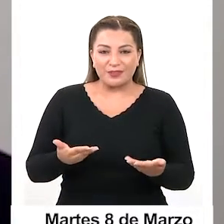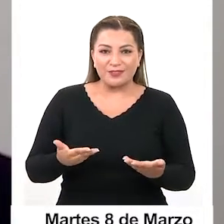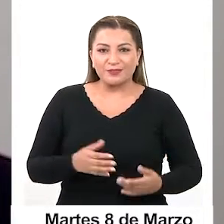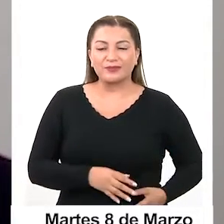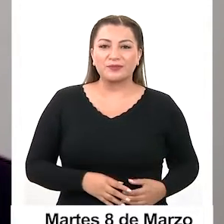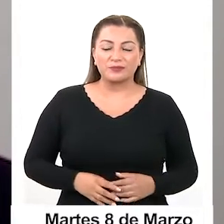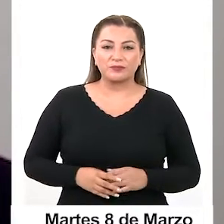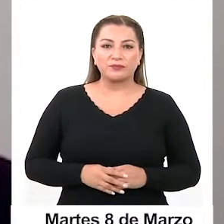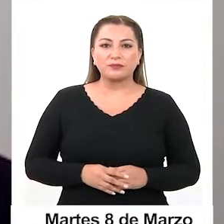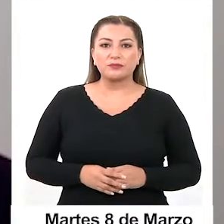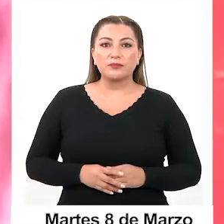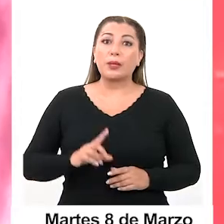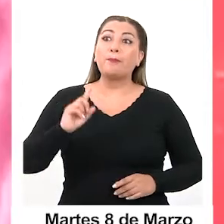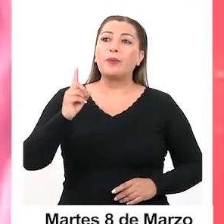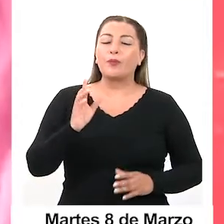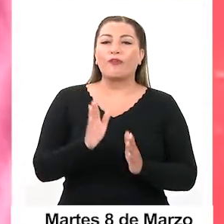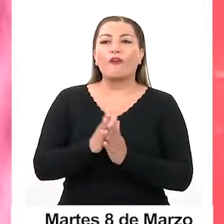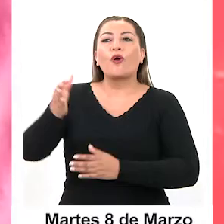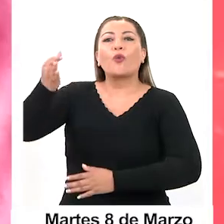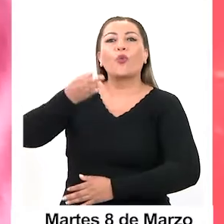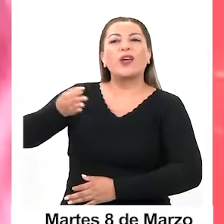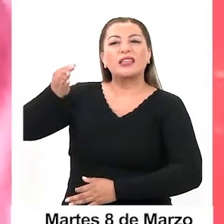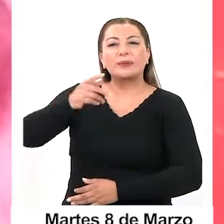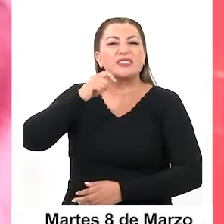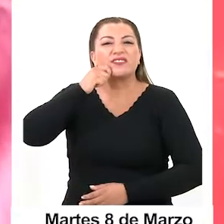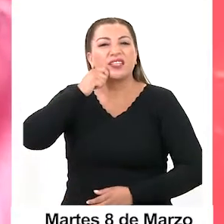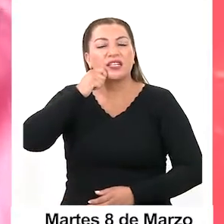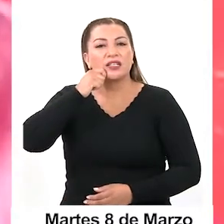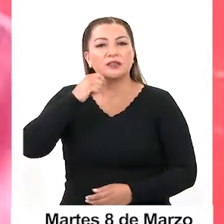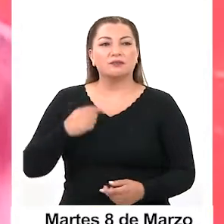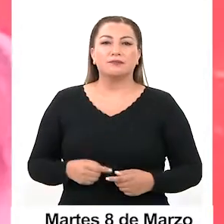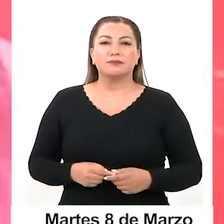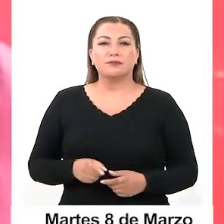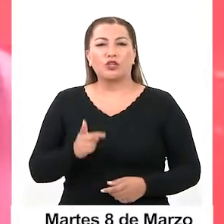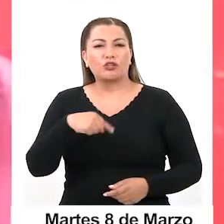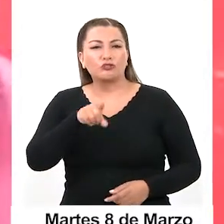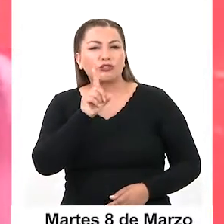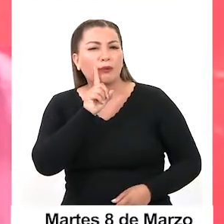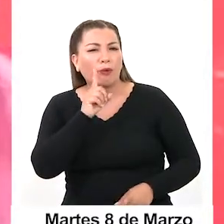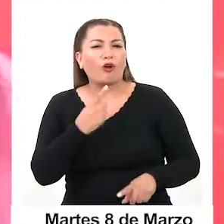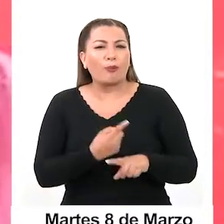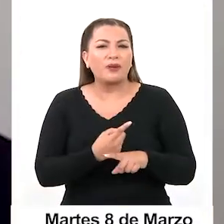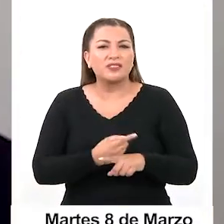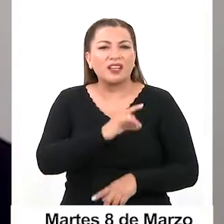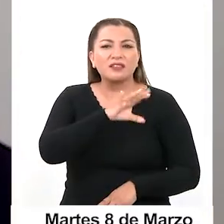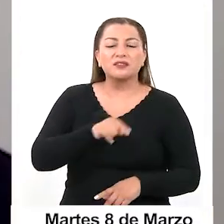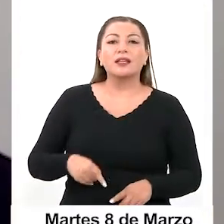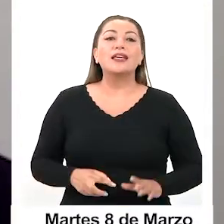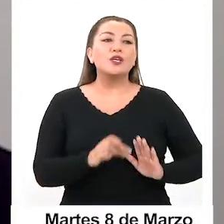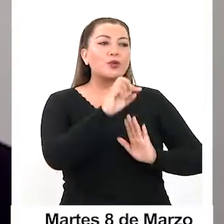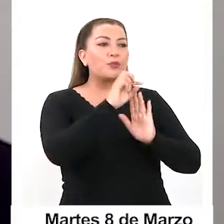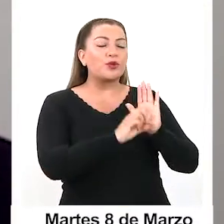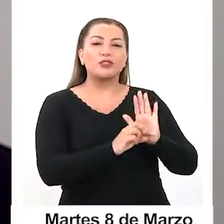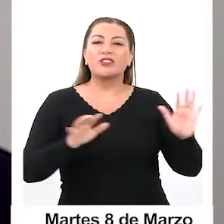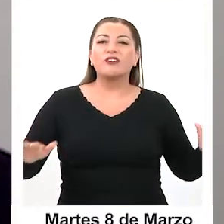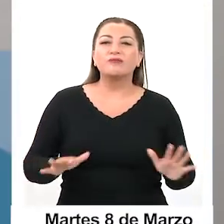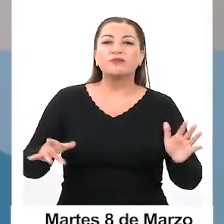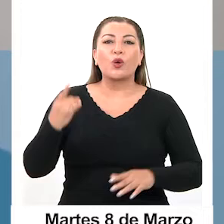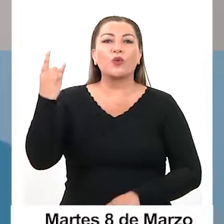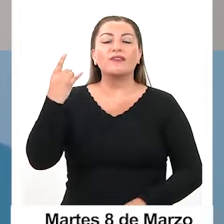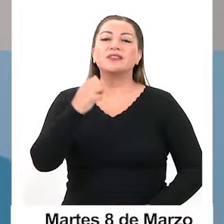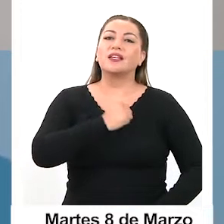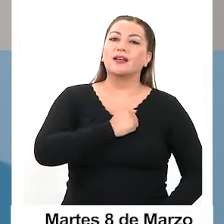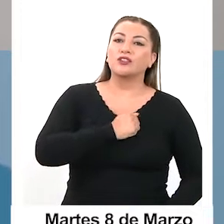invitación. Primero, cuéntame qué es esto. Tenemos que hablar de Chile, se llama. Así es un proyecto impulsado por la